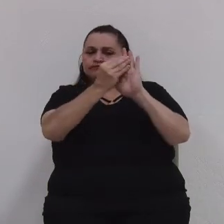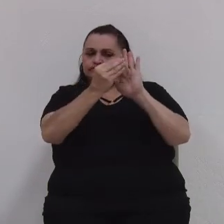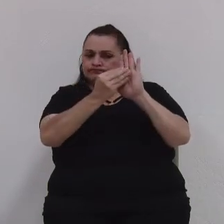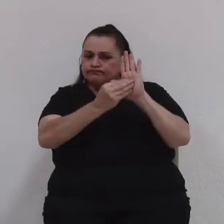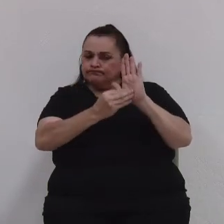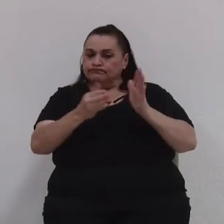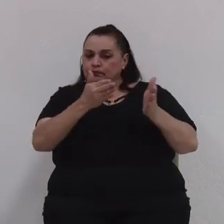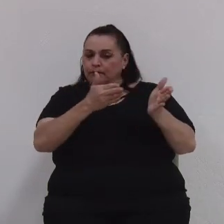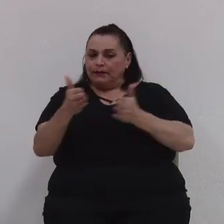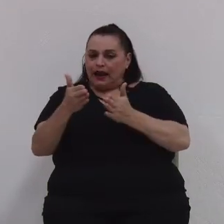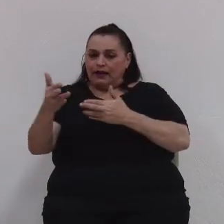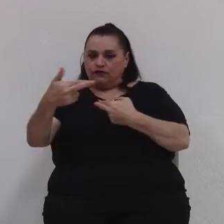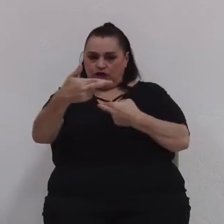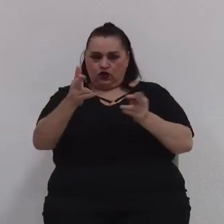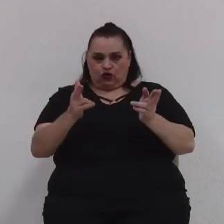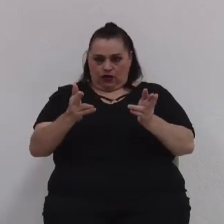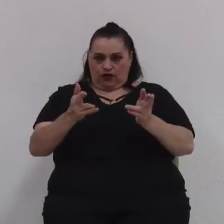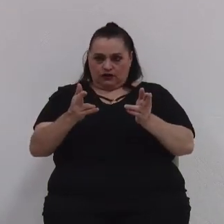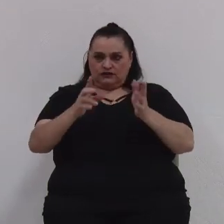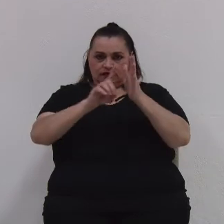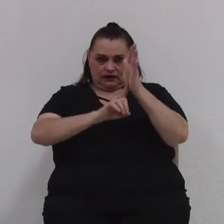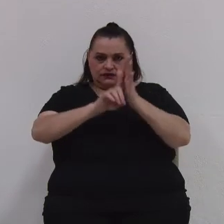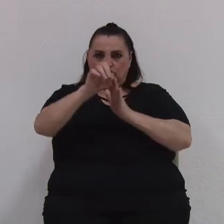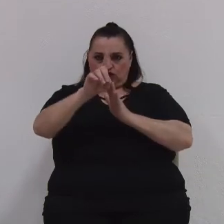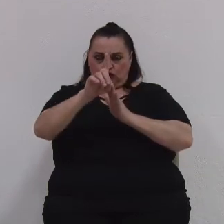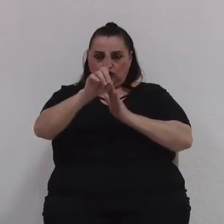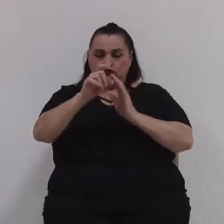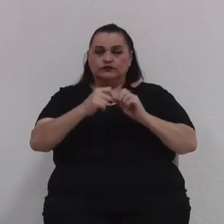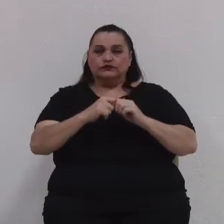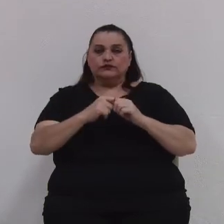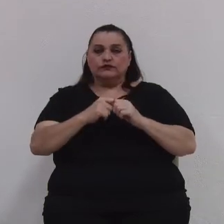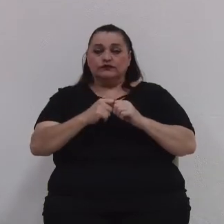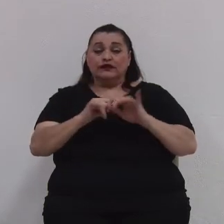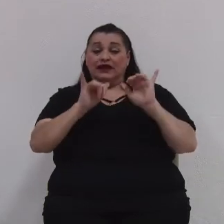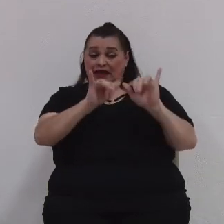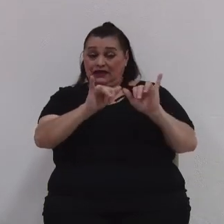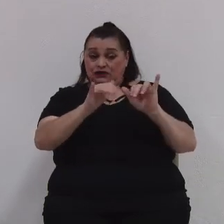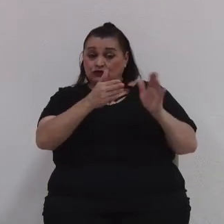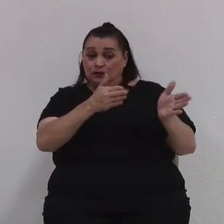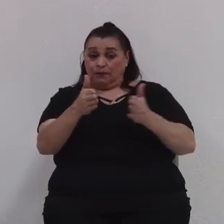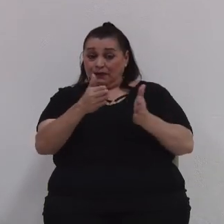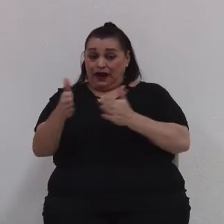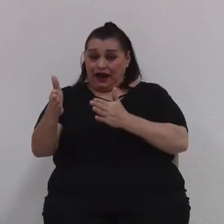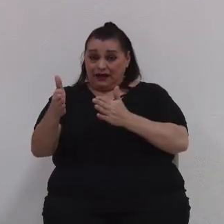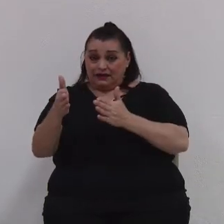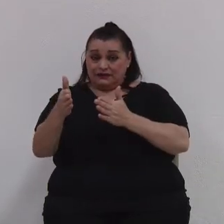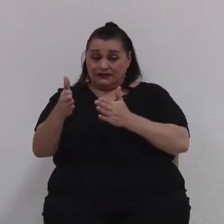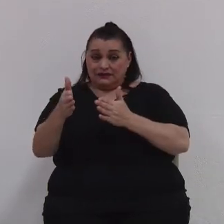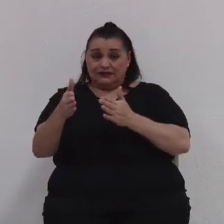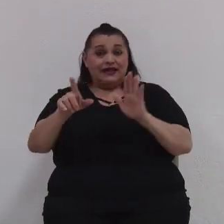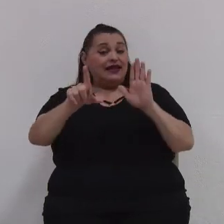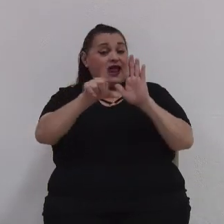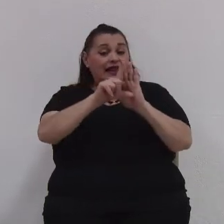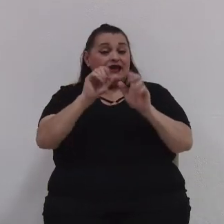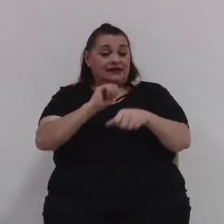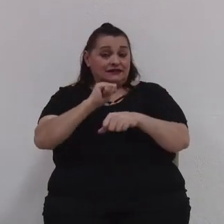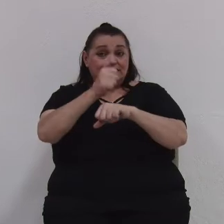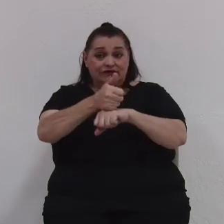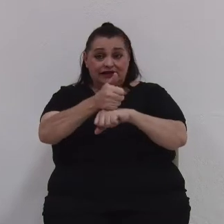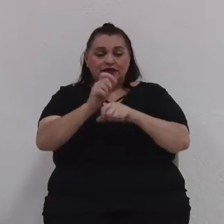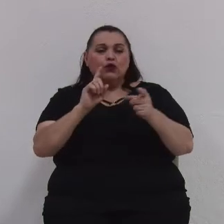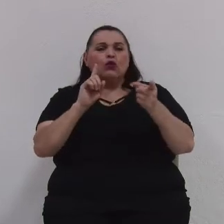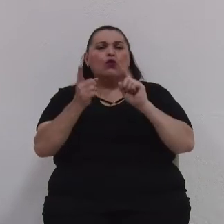planes regionales de desarrollo. Y esos planes y la ley establece